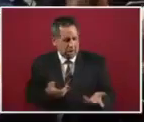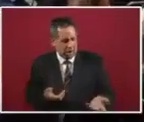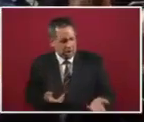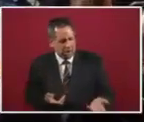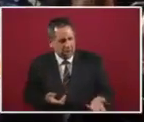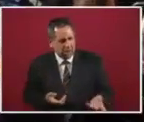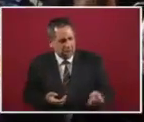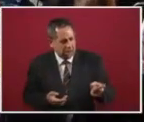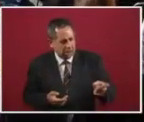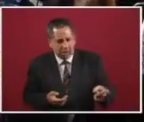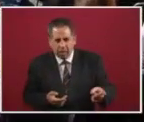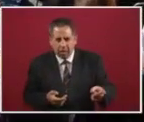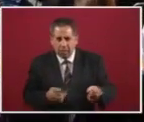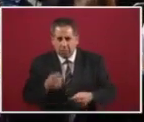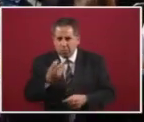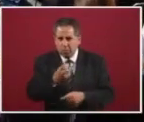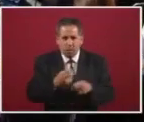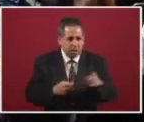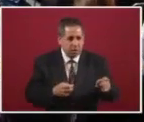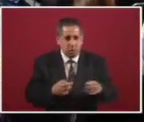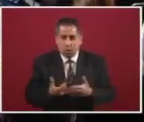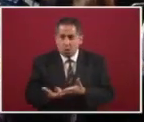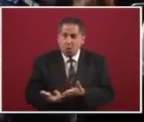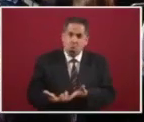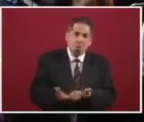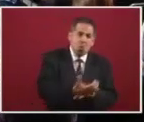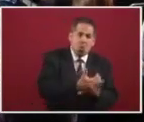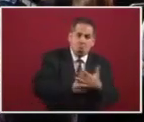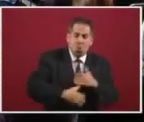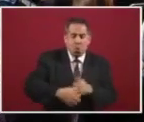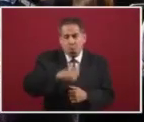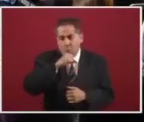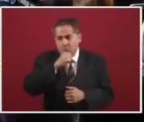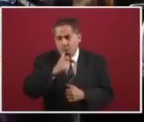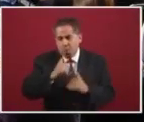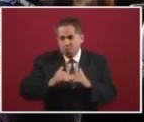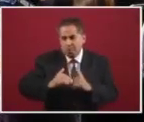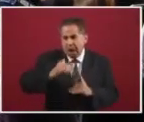Por eso los sueldos elevadísimos.